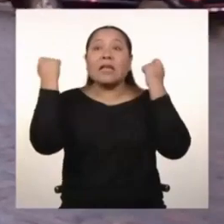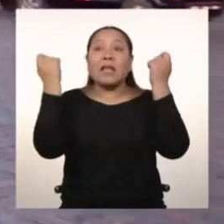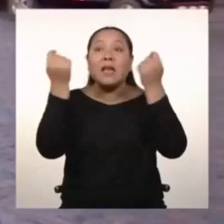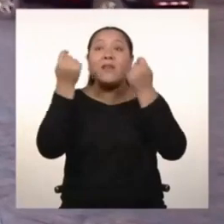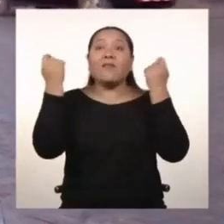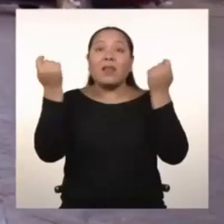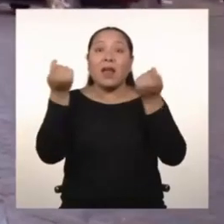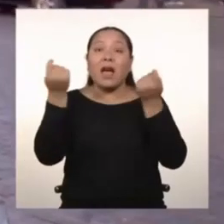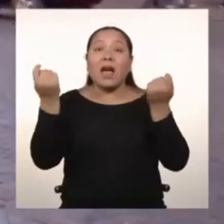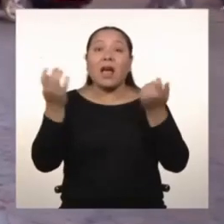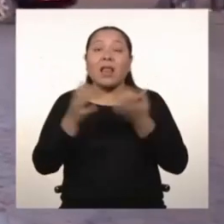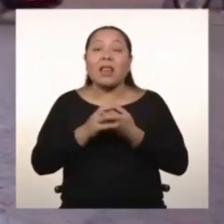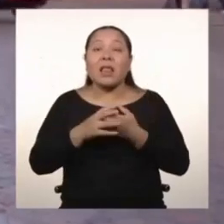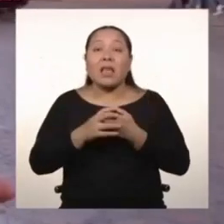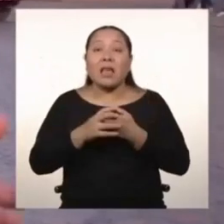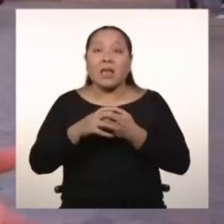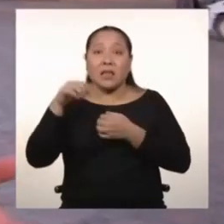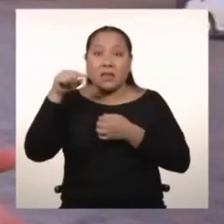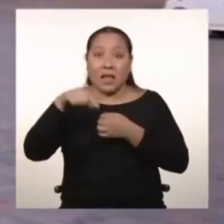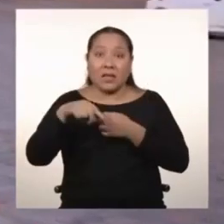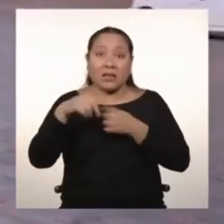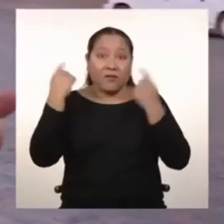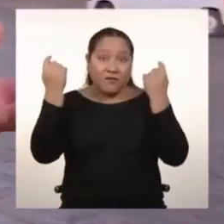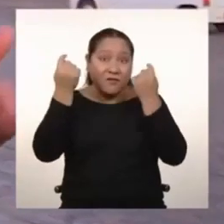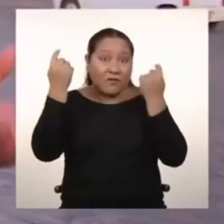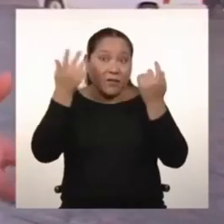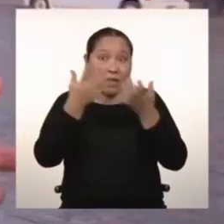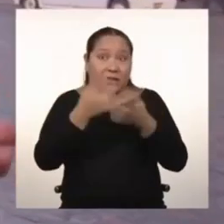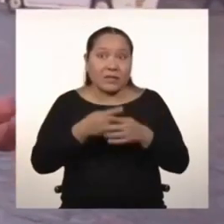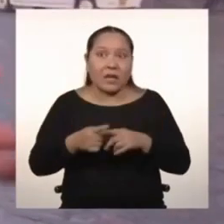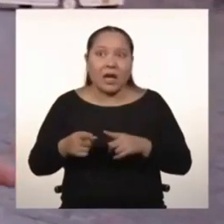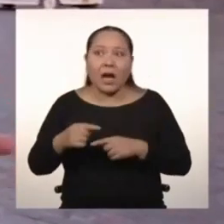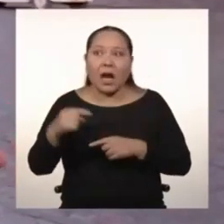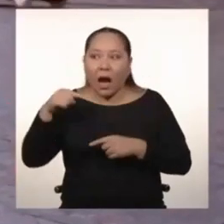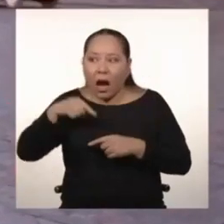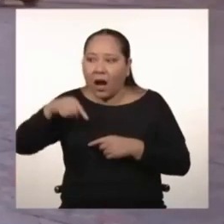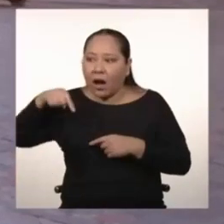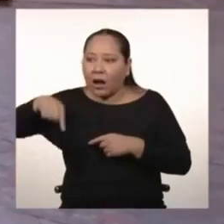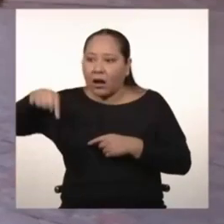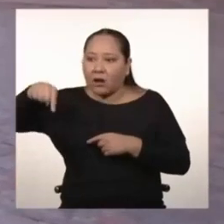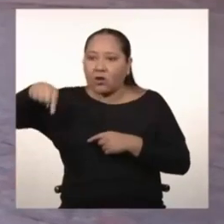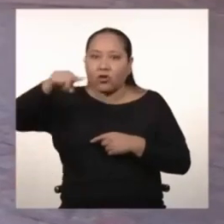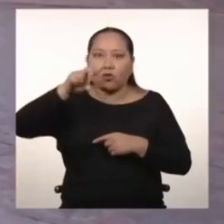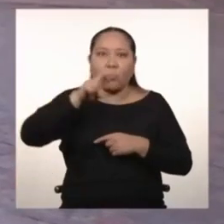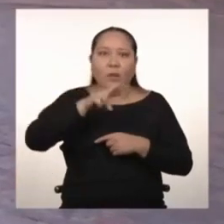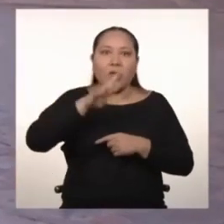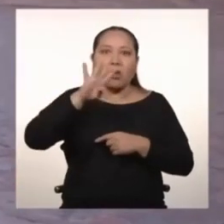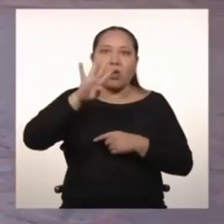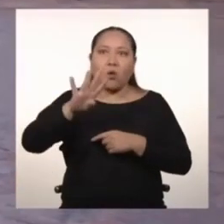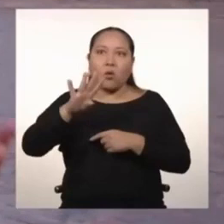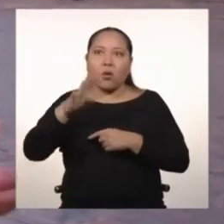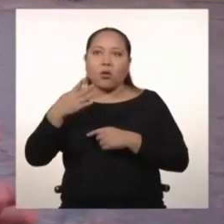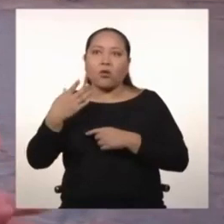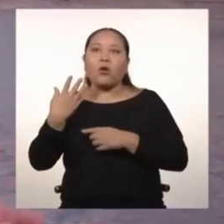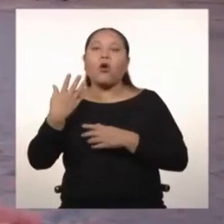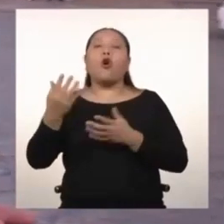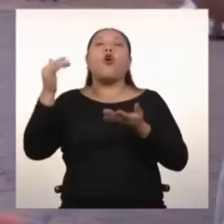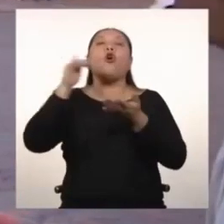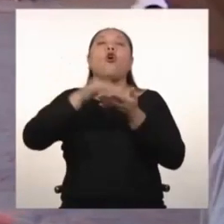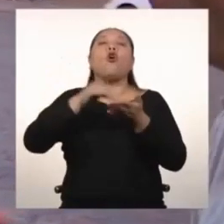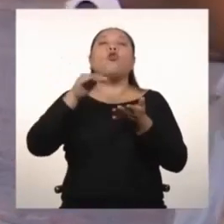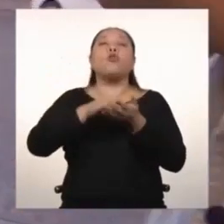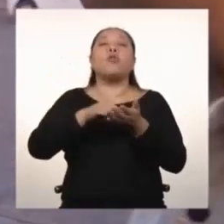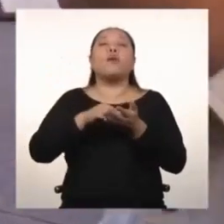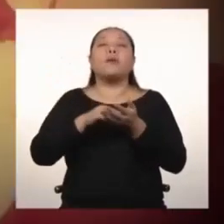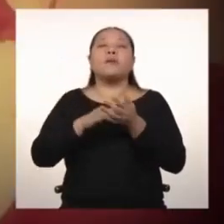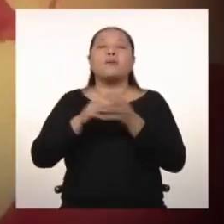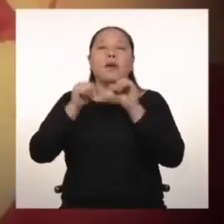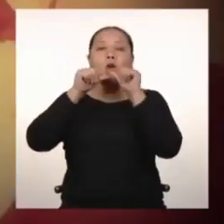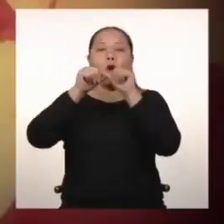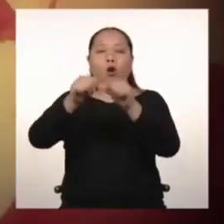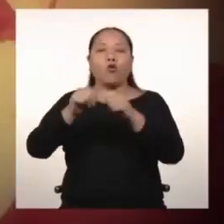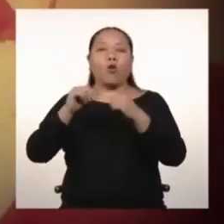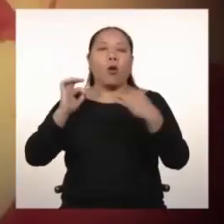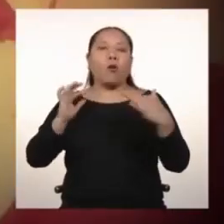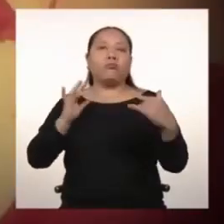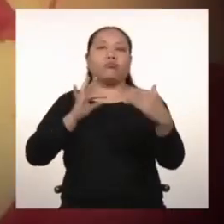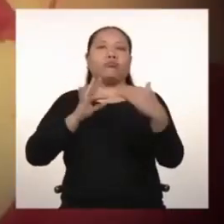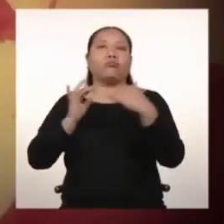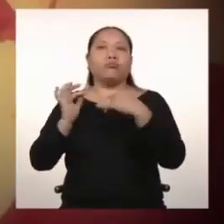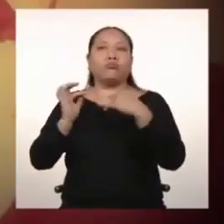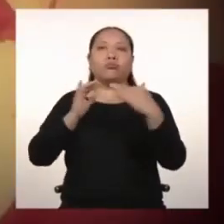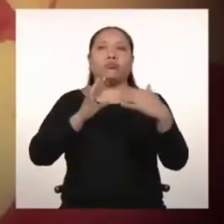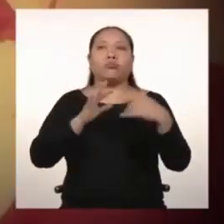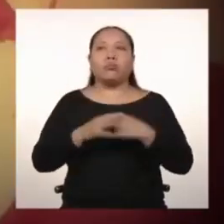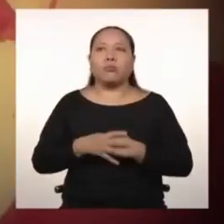del apóstol Santiago, entonces los 24 electores van a dirigir la gran rebelión de Túpac Amaru, ¿no? O sea que en